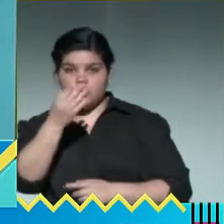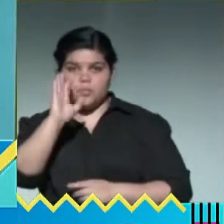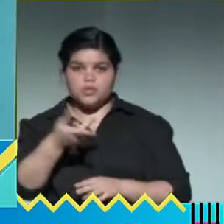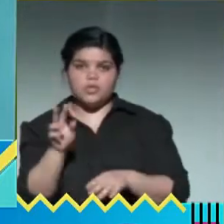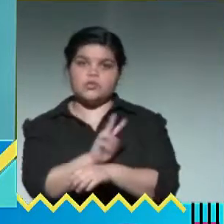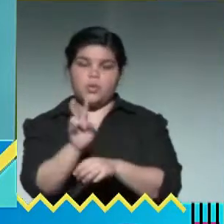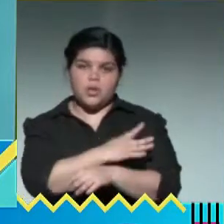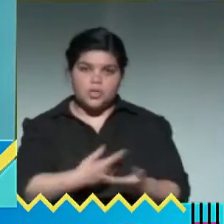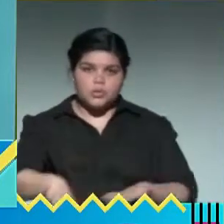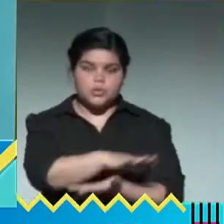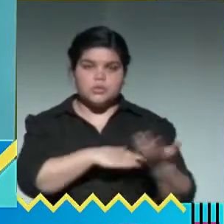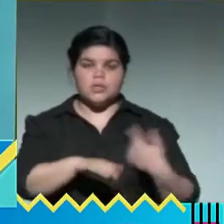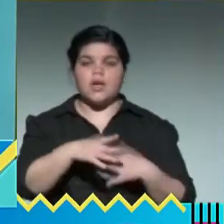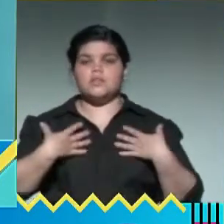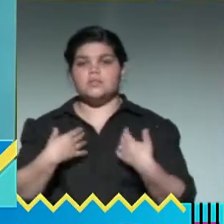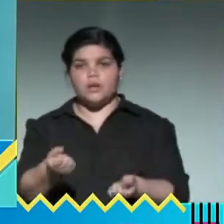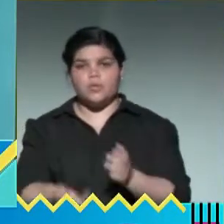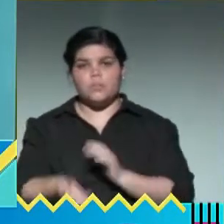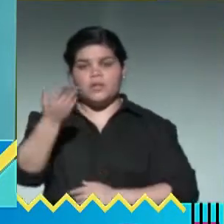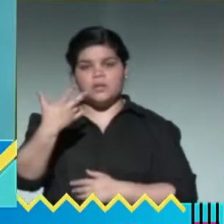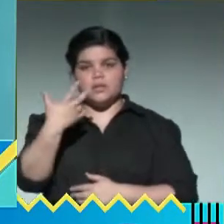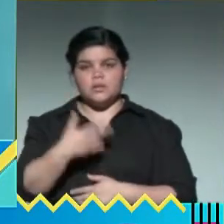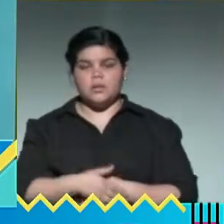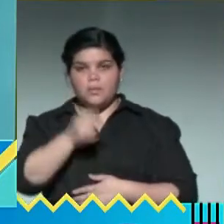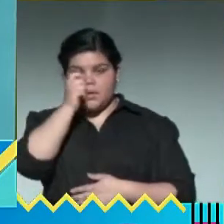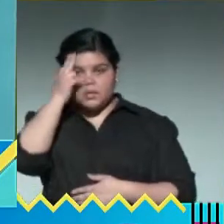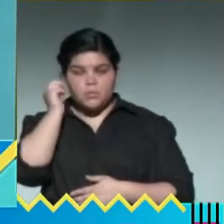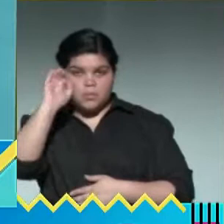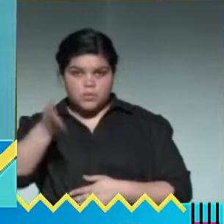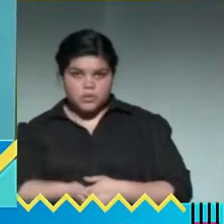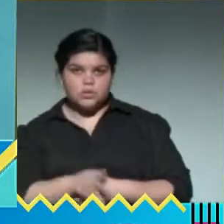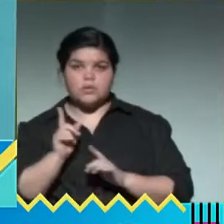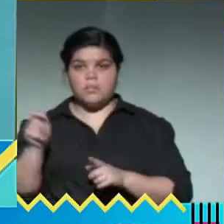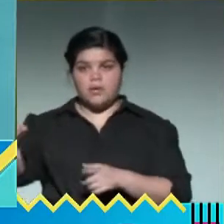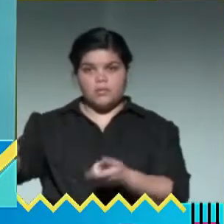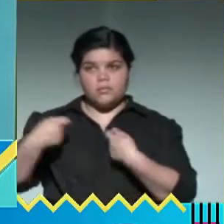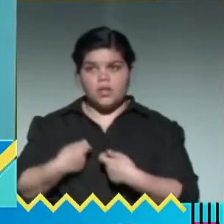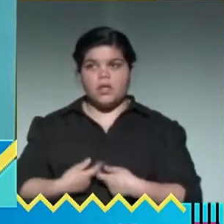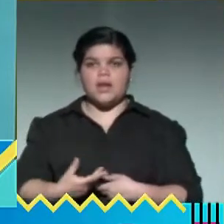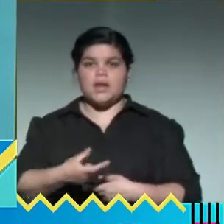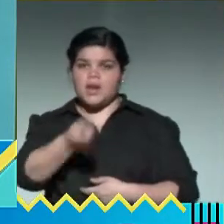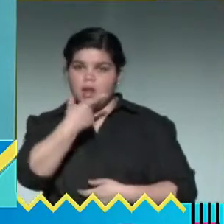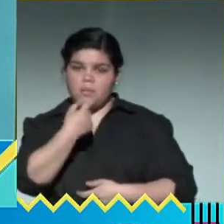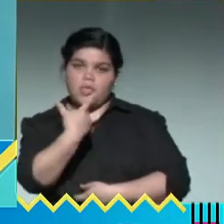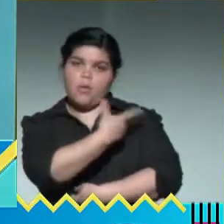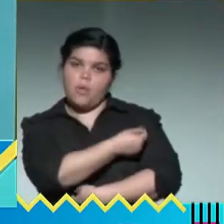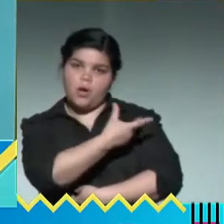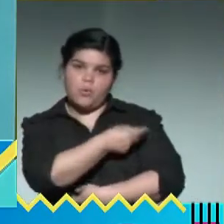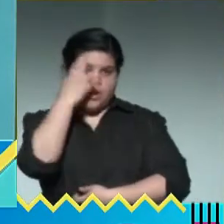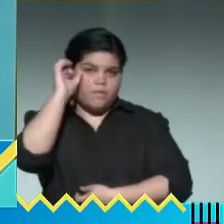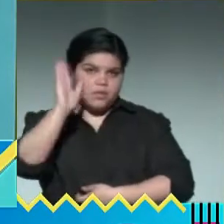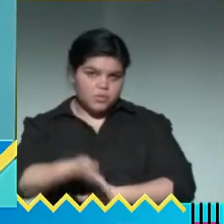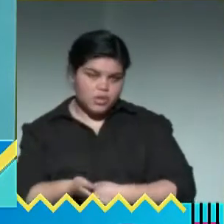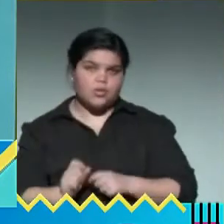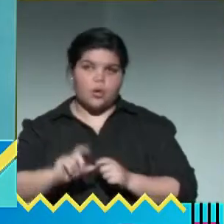el gasto en salud aumenta en un 29%, y retomo lo que decía Mercedes, una inversión en remedios y en vacunas de un 90%.